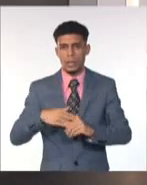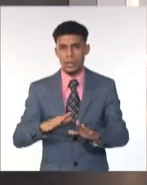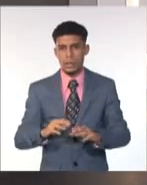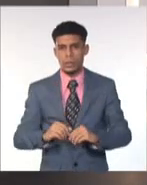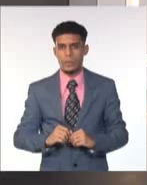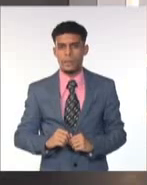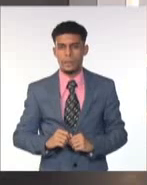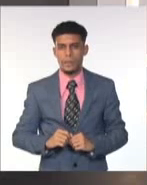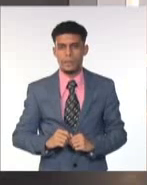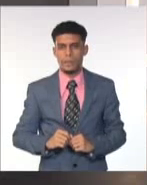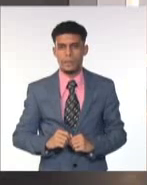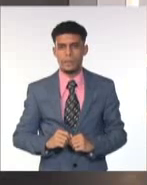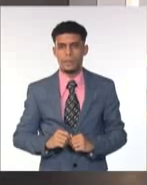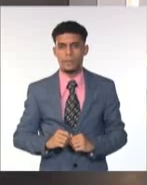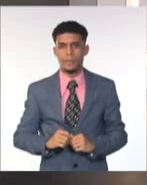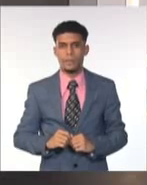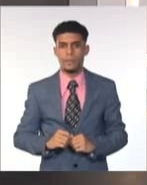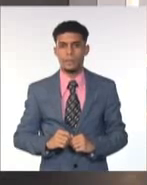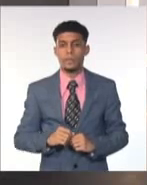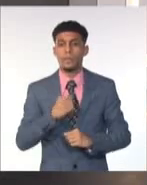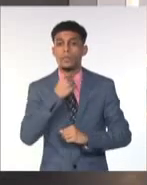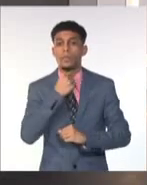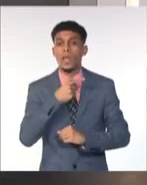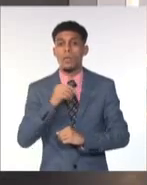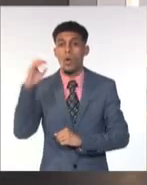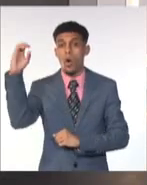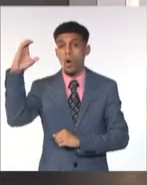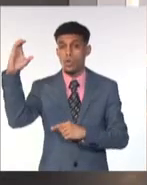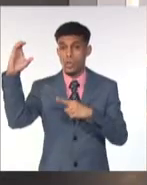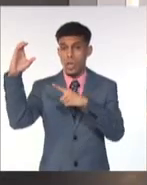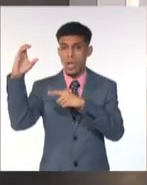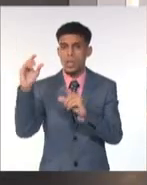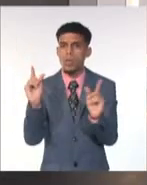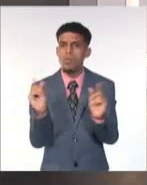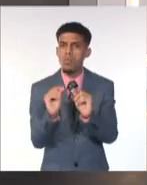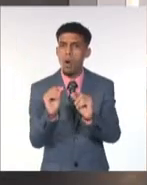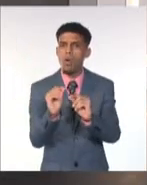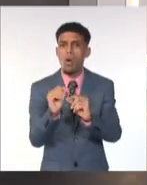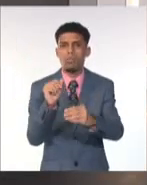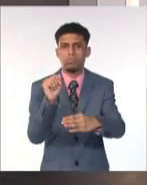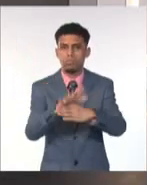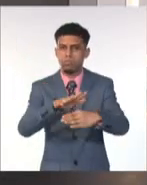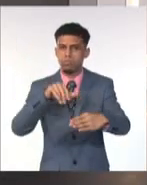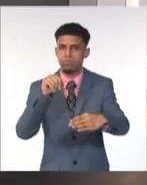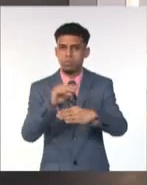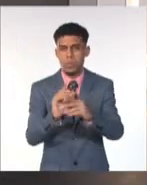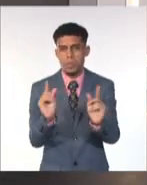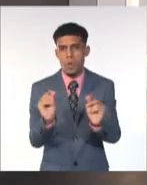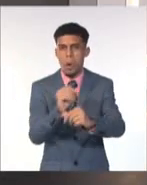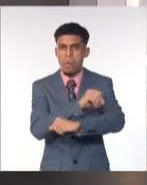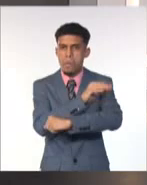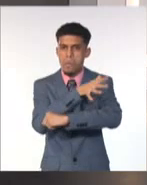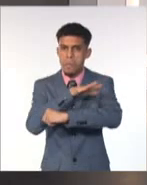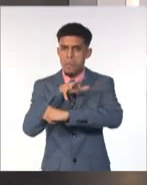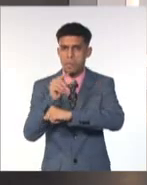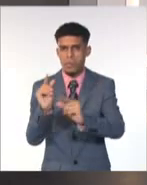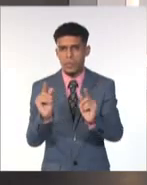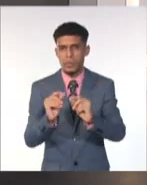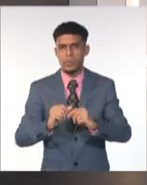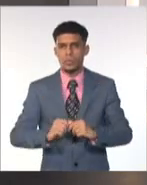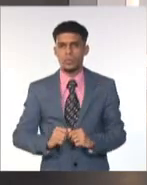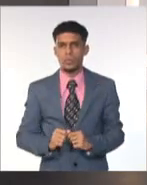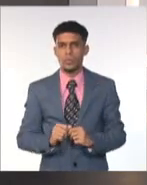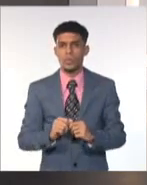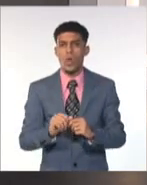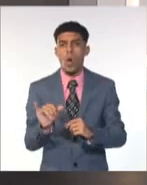de la región oriental del país, y en el caso del occidente poco oleaje en la costa norte, y llegará poco oleaje desde horas de la tarde el extremo sur o la costa sur del